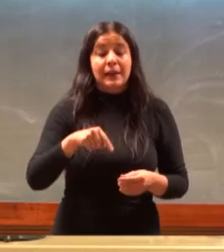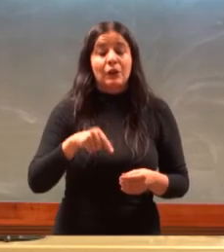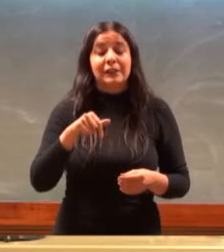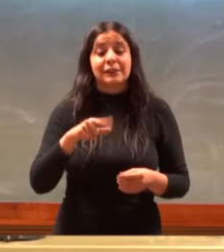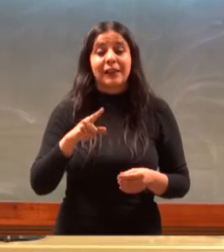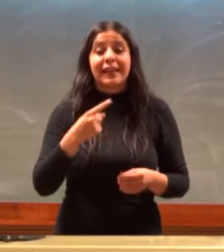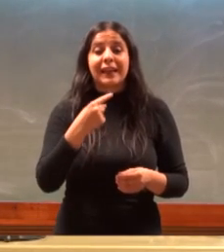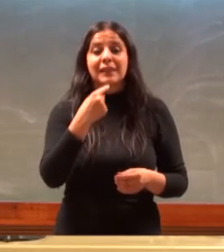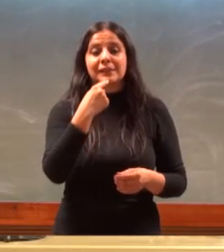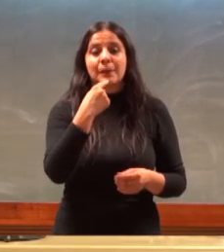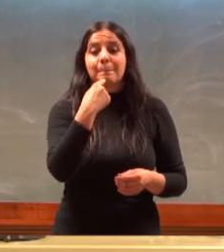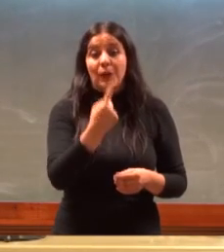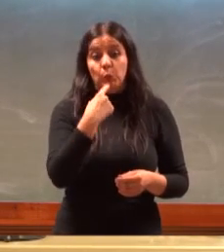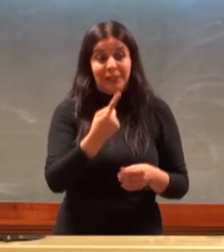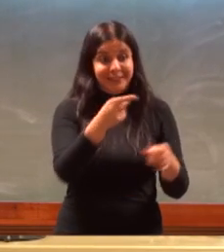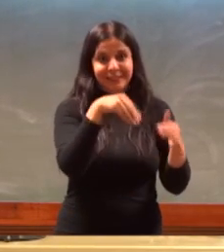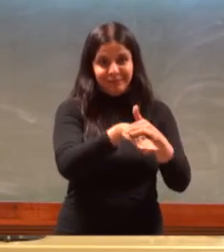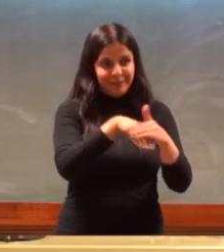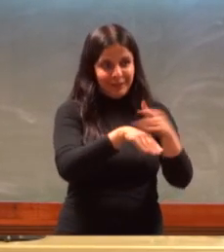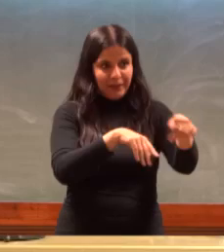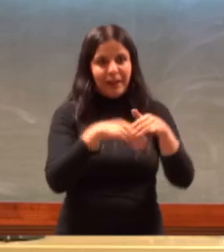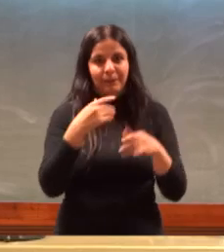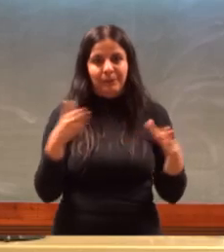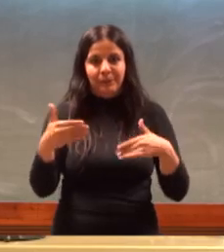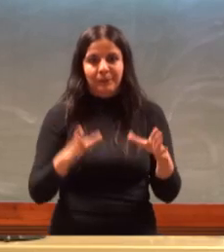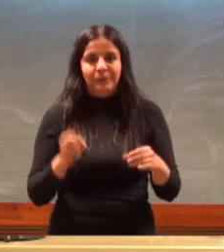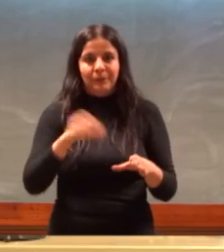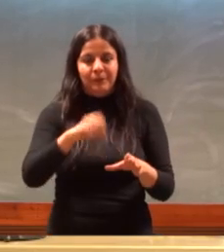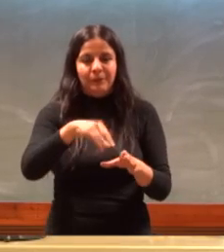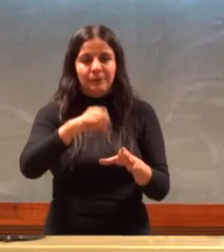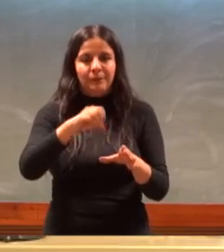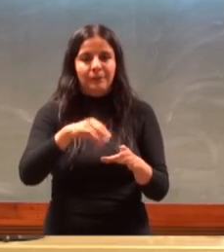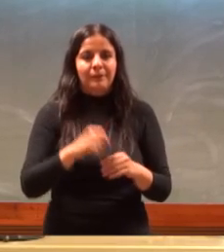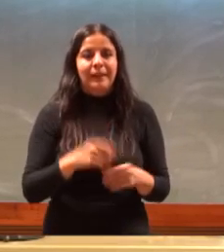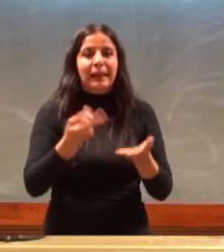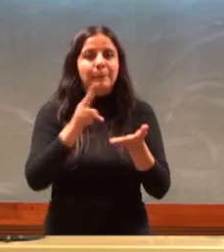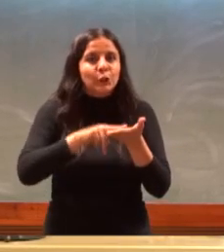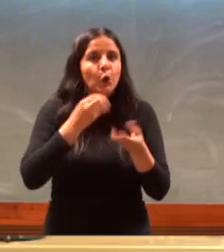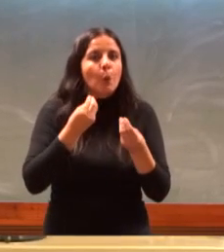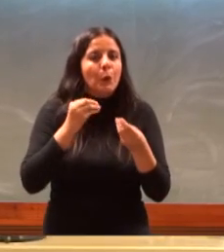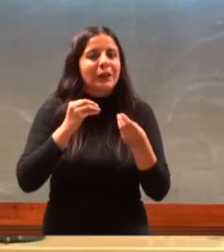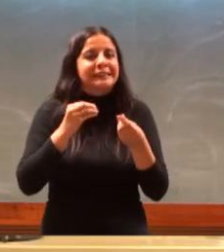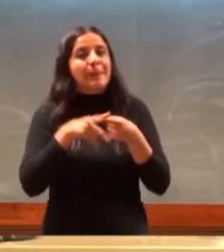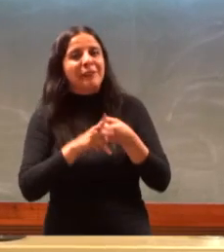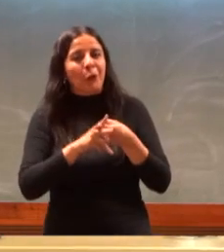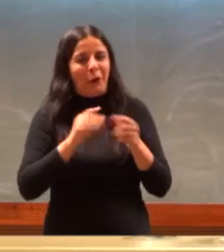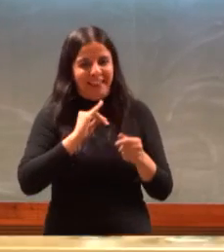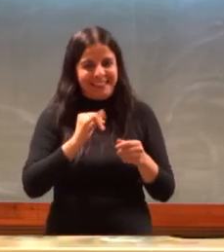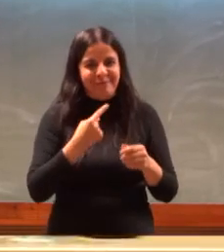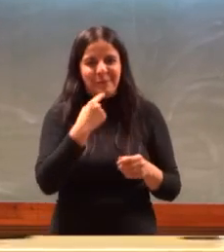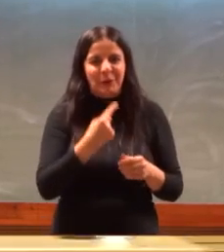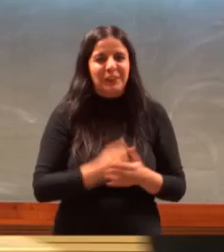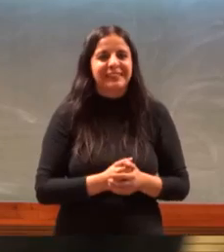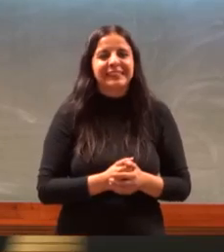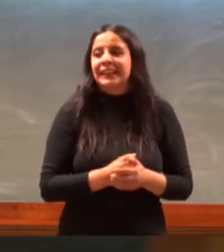preguntas del público eh repito la la metodología que tiene que ver con que